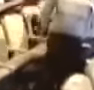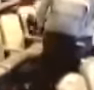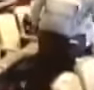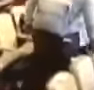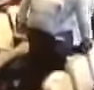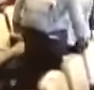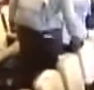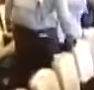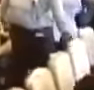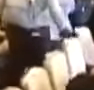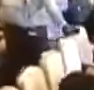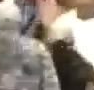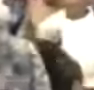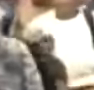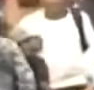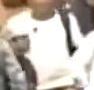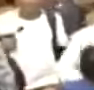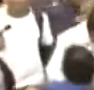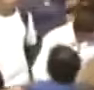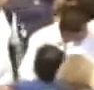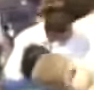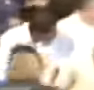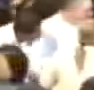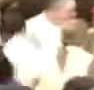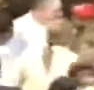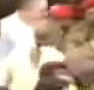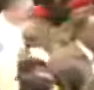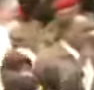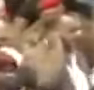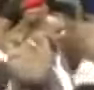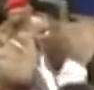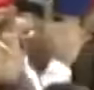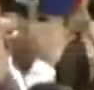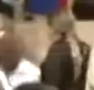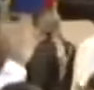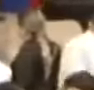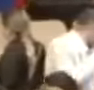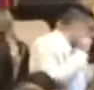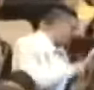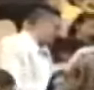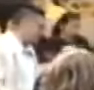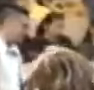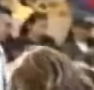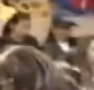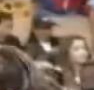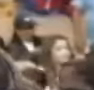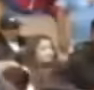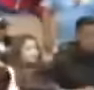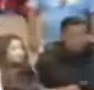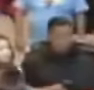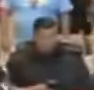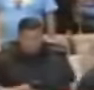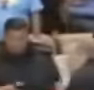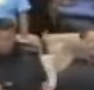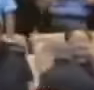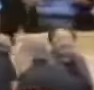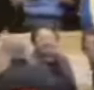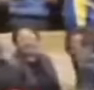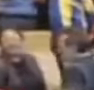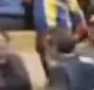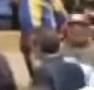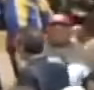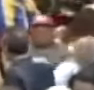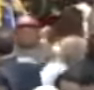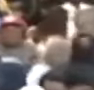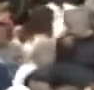Sala Ríos Reina del Teatro Teresa Carreño, donde ha participado el pueblo venezolano en este